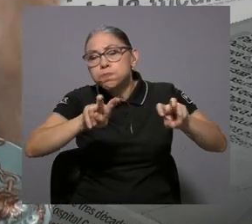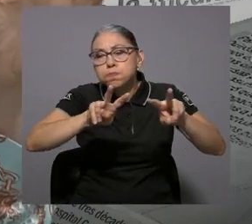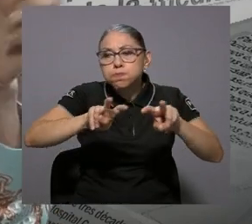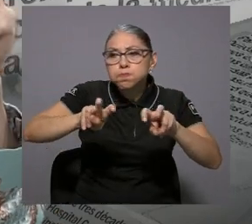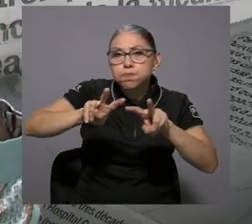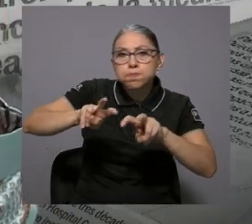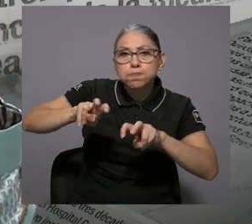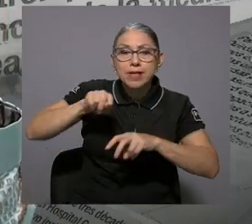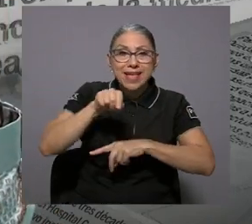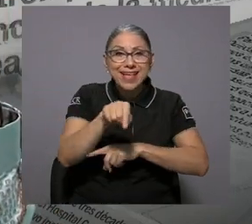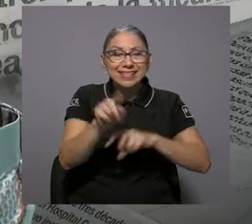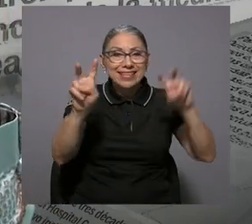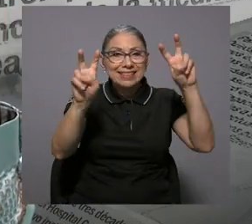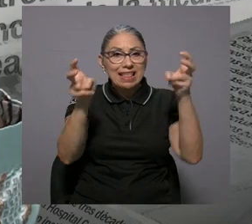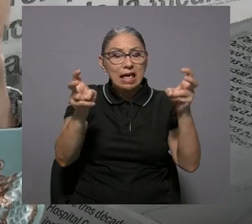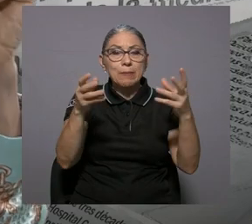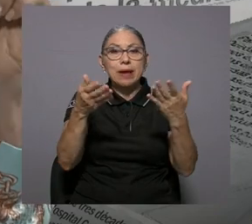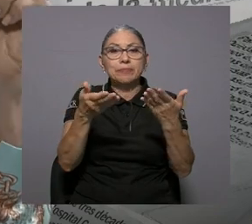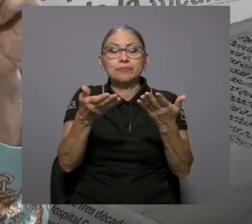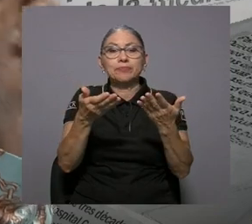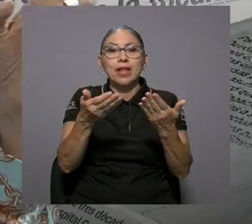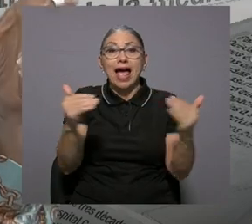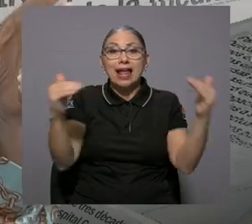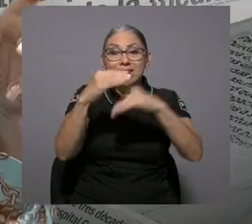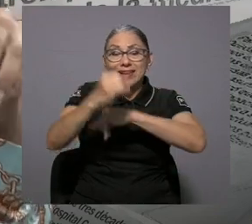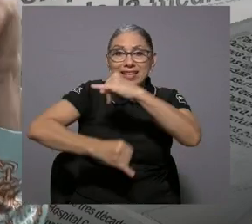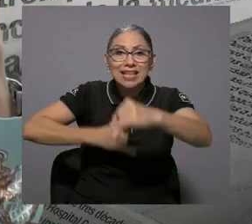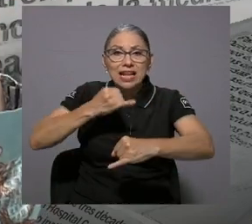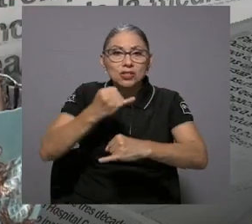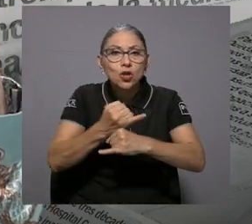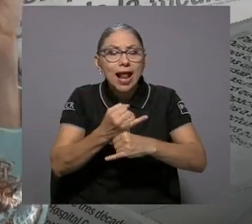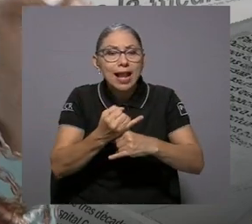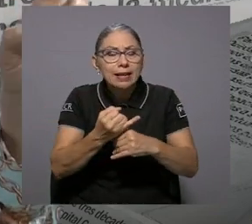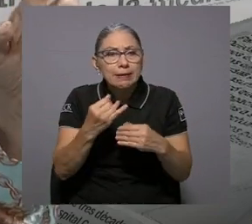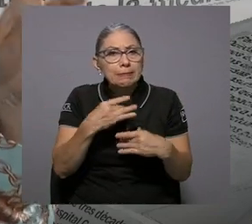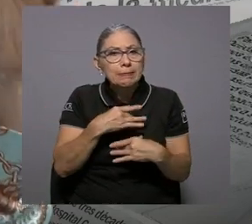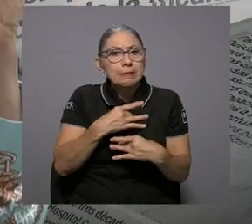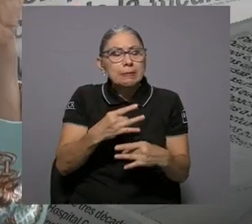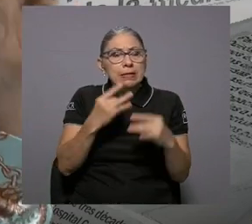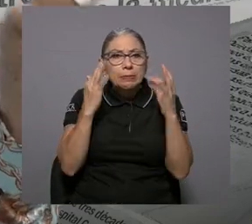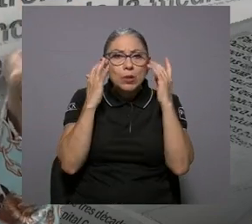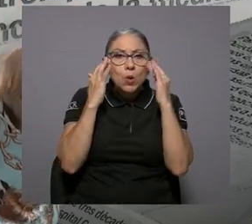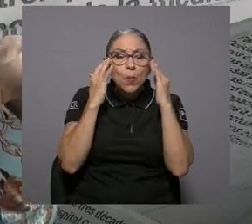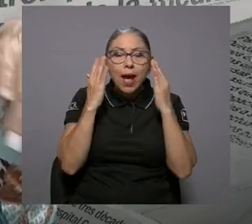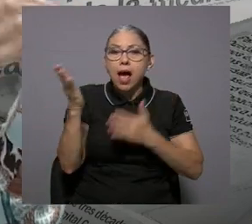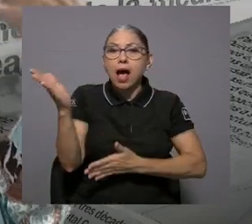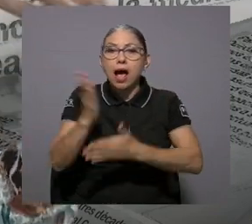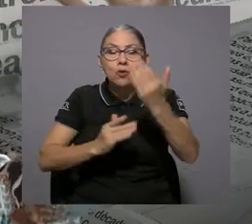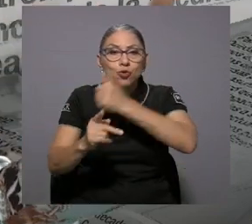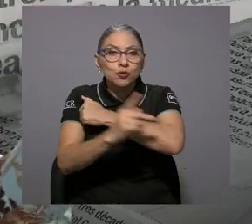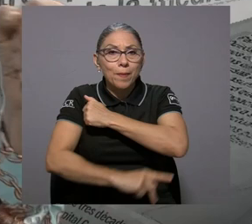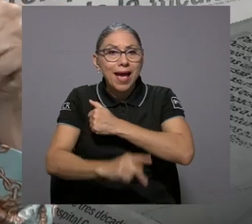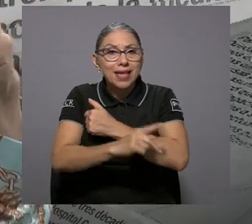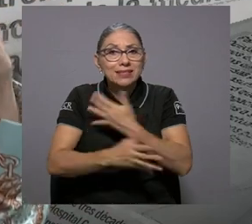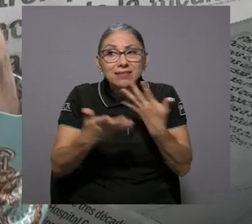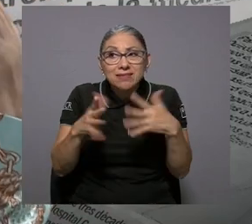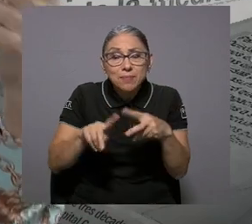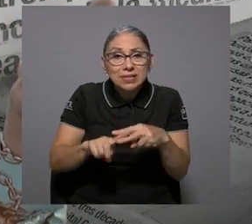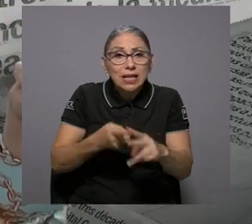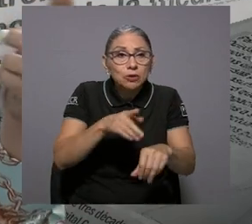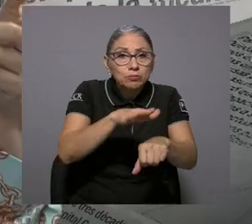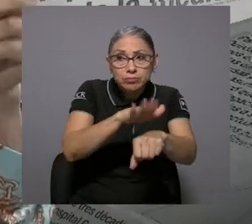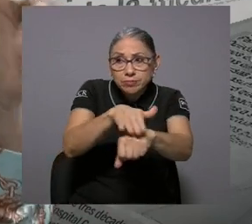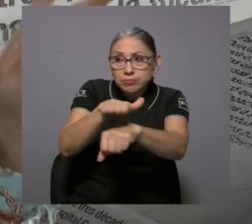que ha preocupado a nivel internacional, que algunos países están empezando a dar permisos